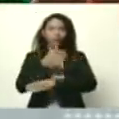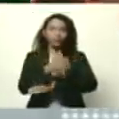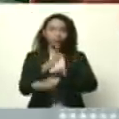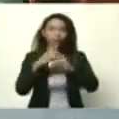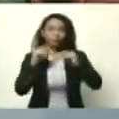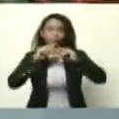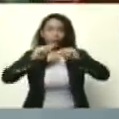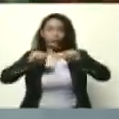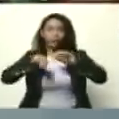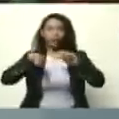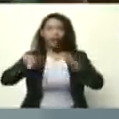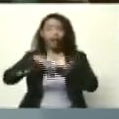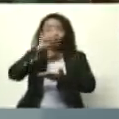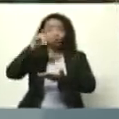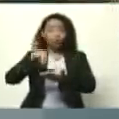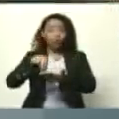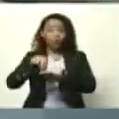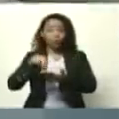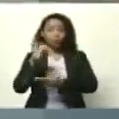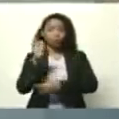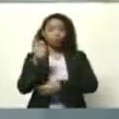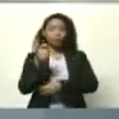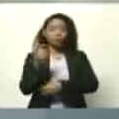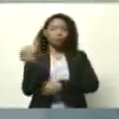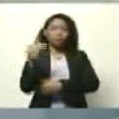el territorio nacional, un poco más de